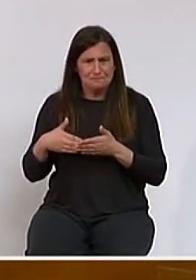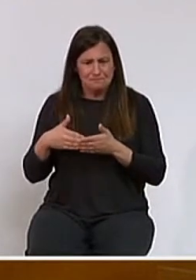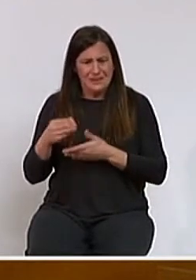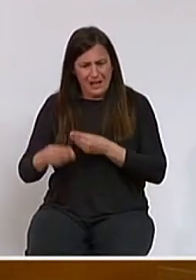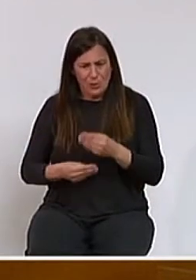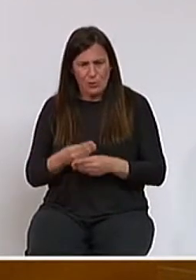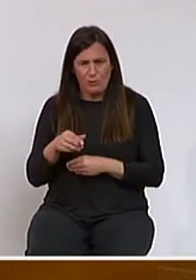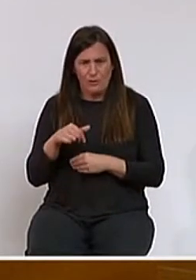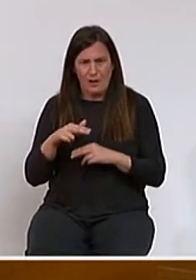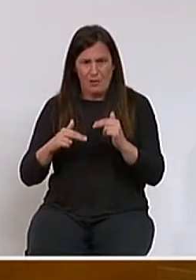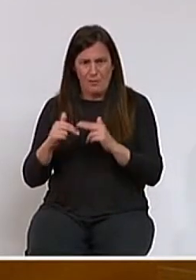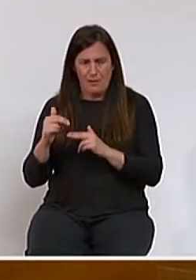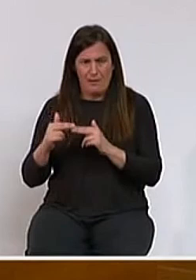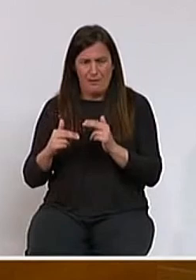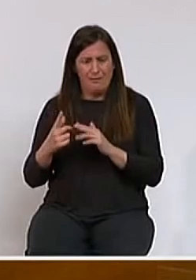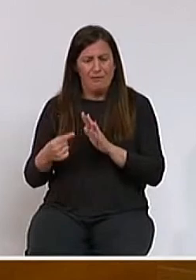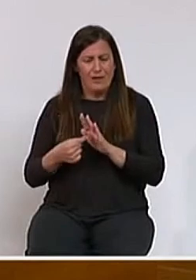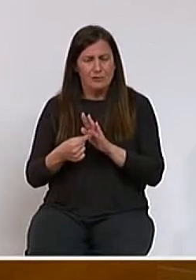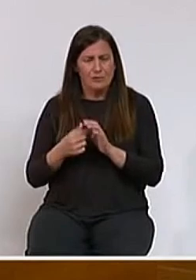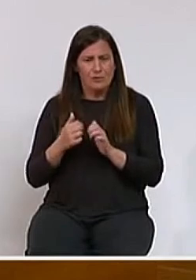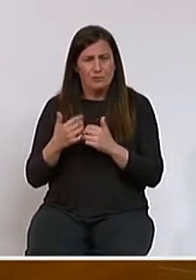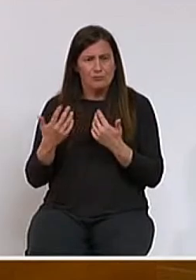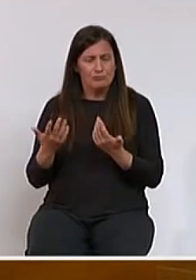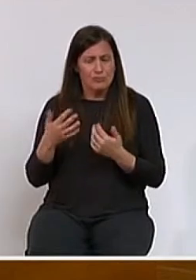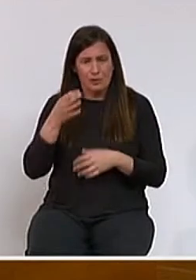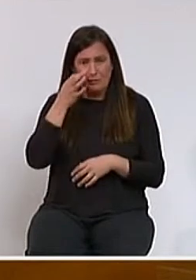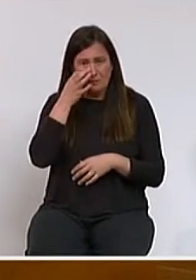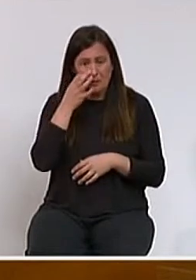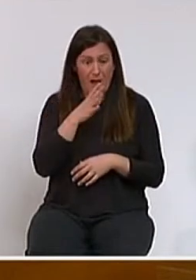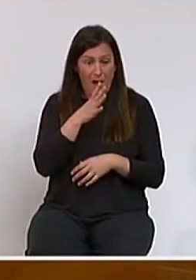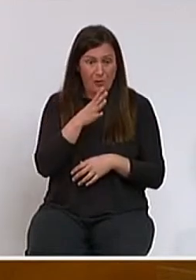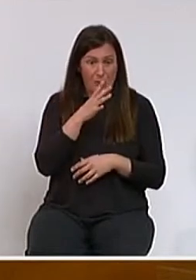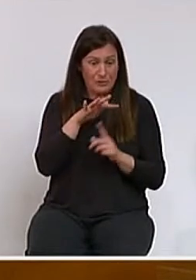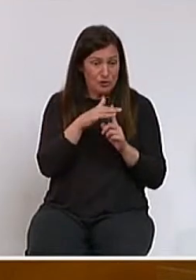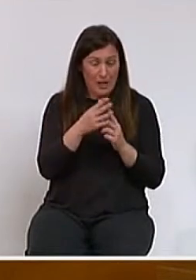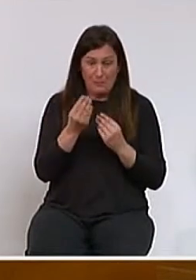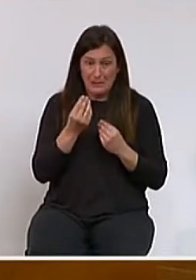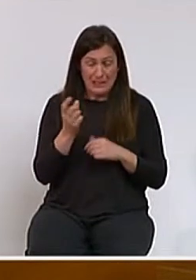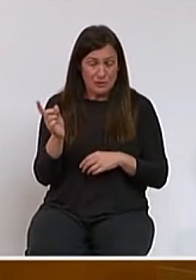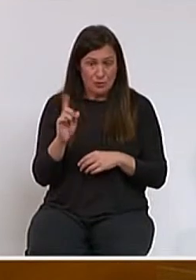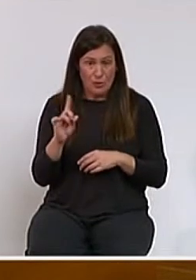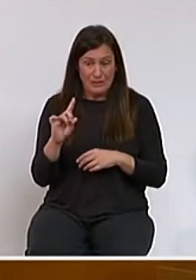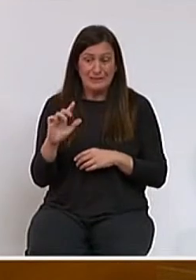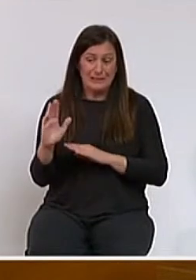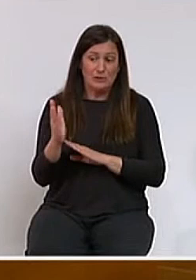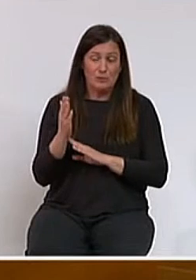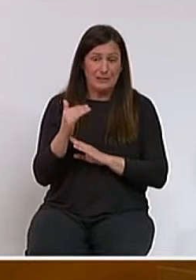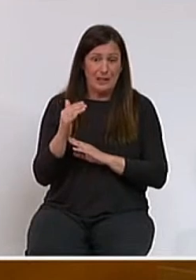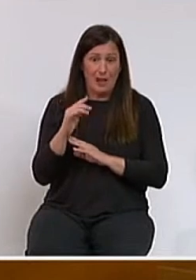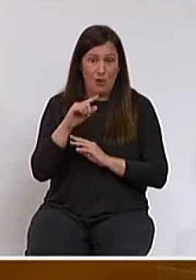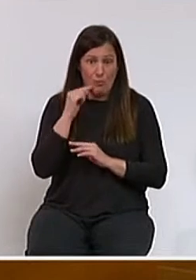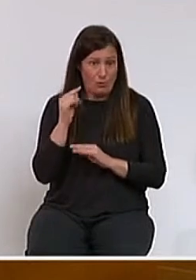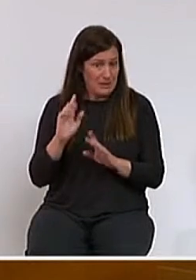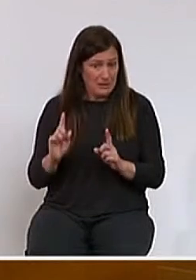obra. Ese factor, desde luego, no son los argumentos ambientales que esgrime, por ejemplo, Compromís para